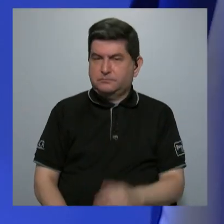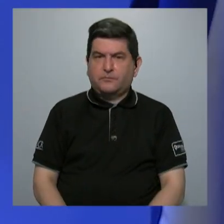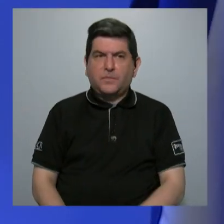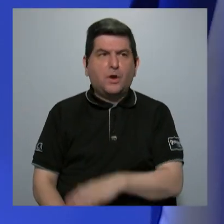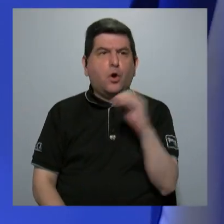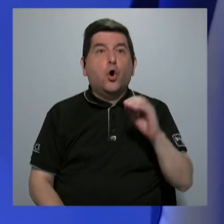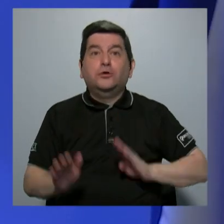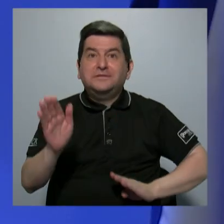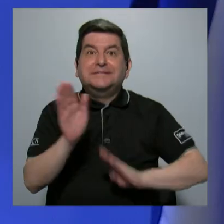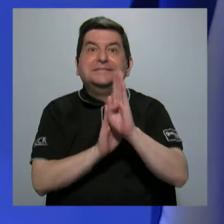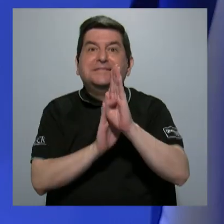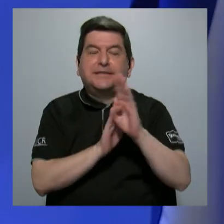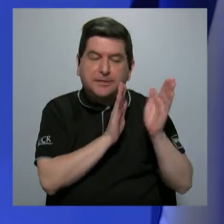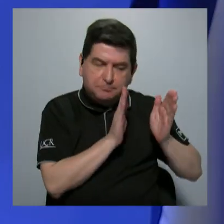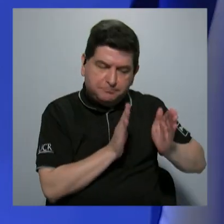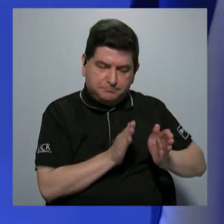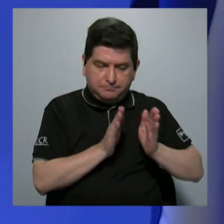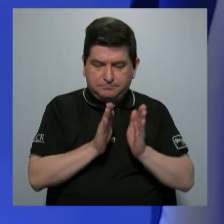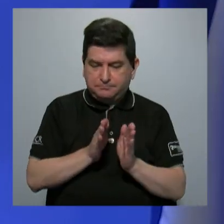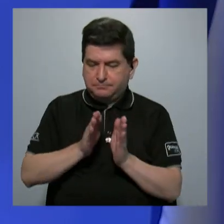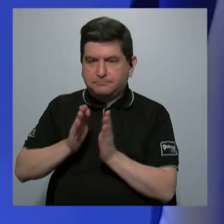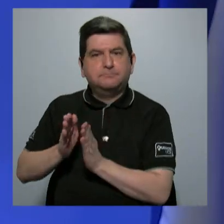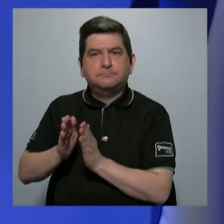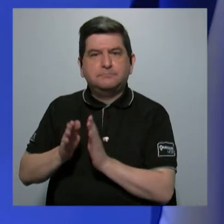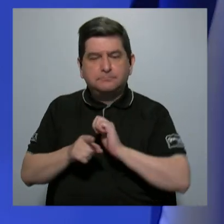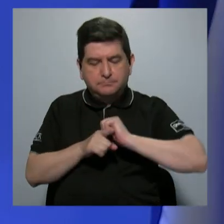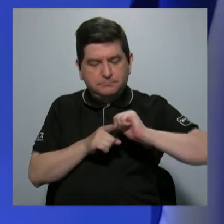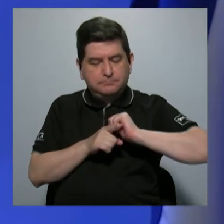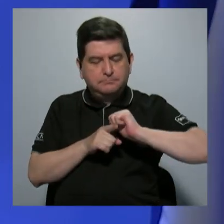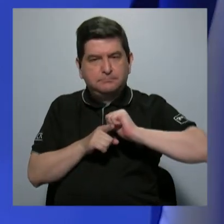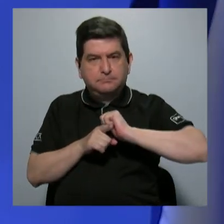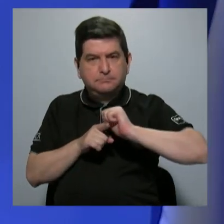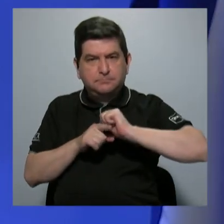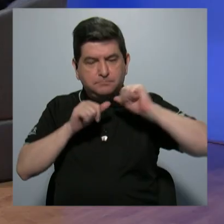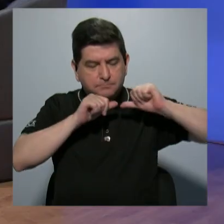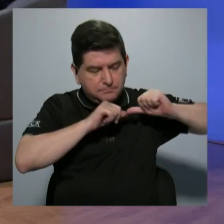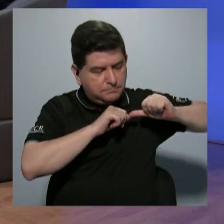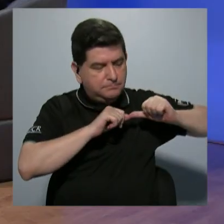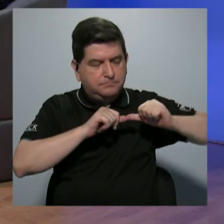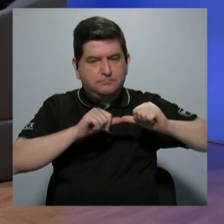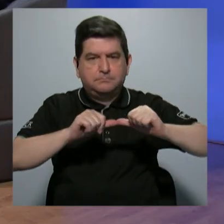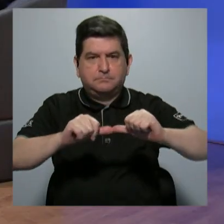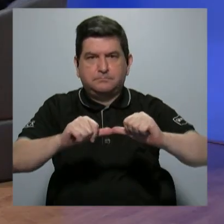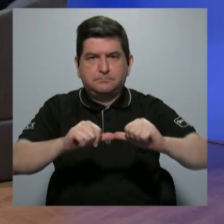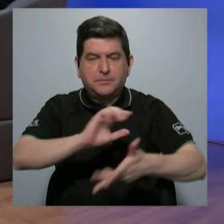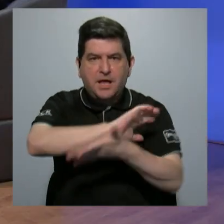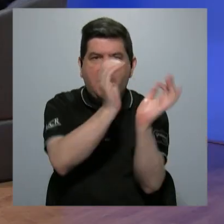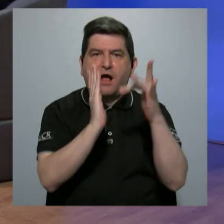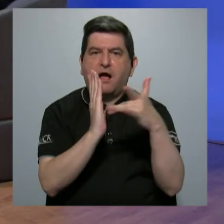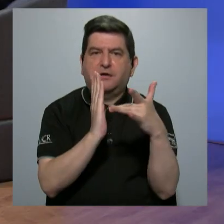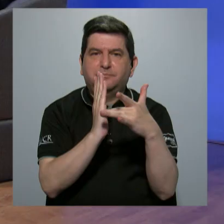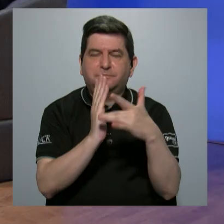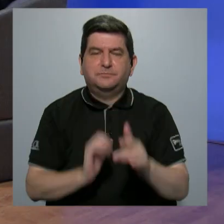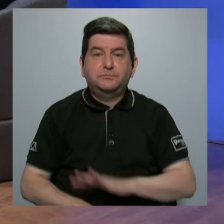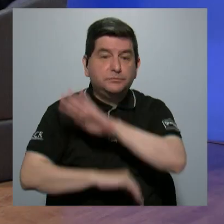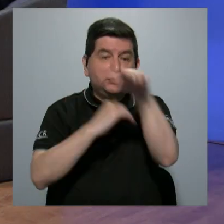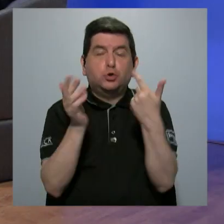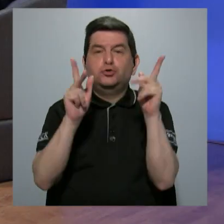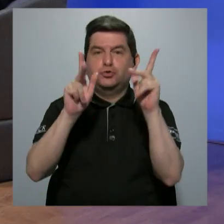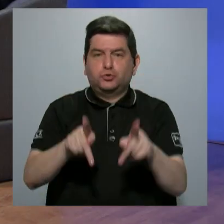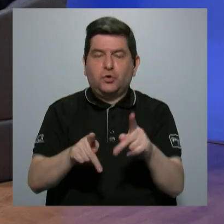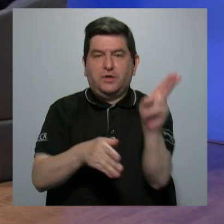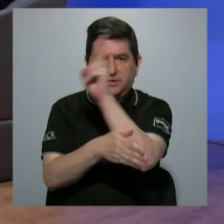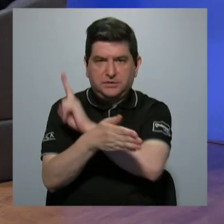o desarrollar un plan de capacitación continua en cambio tecnológico para todas las